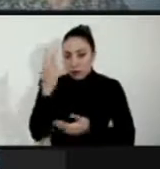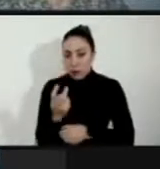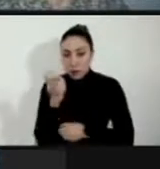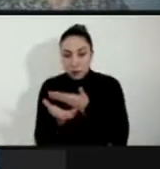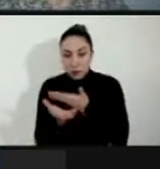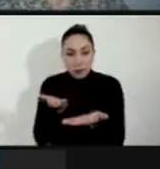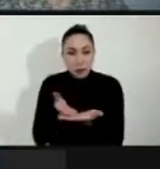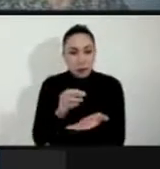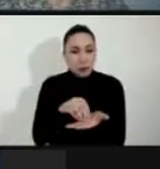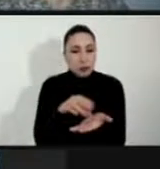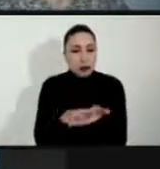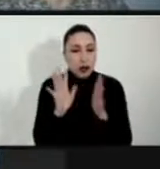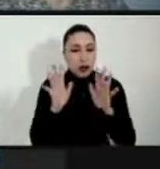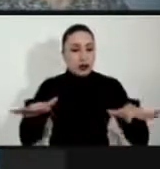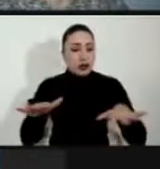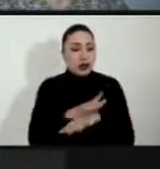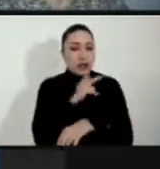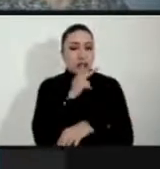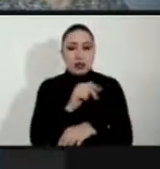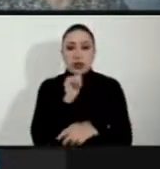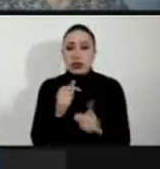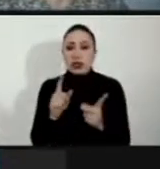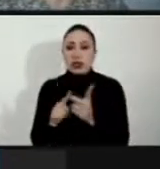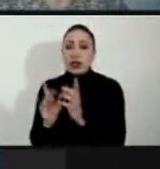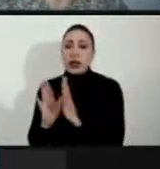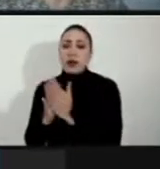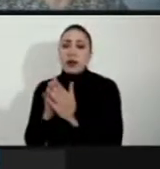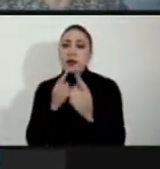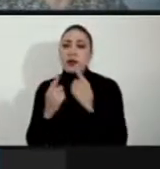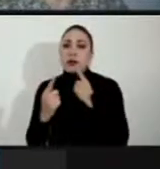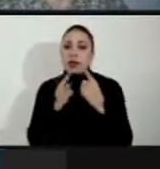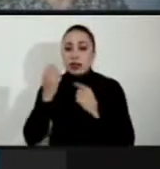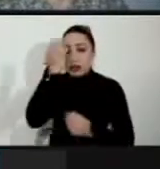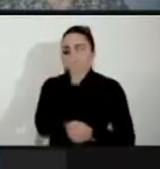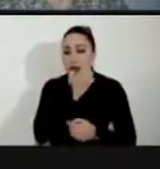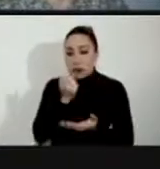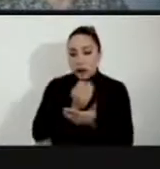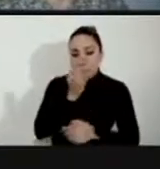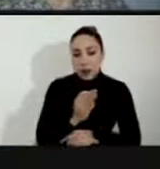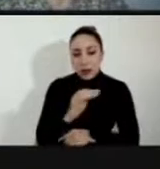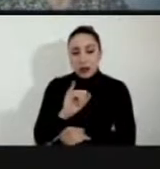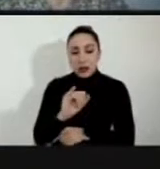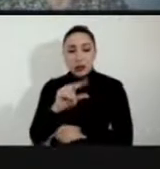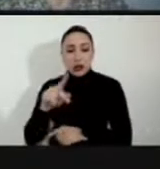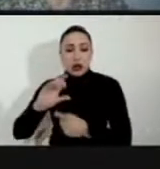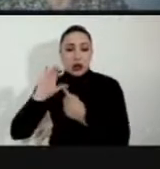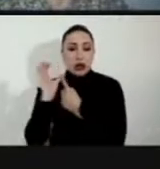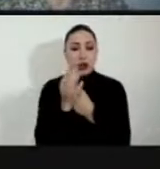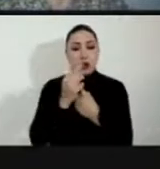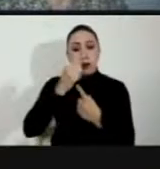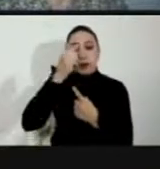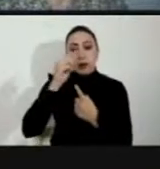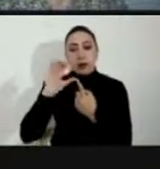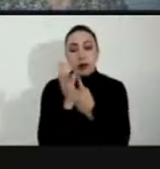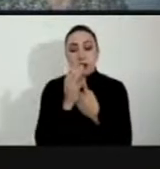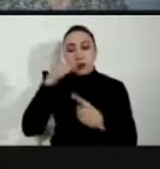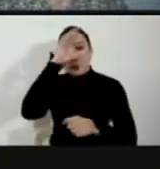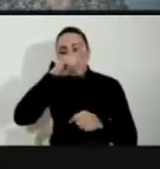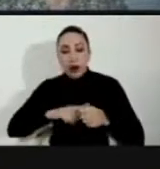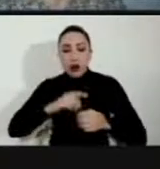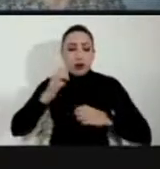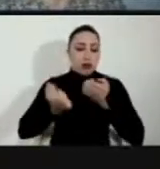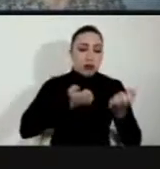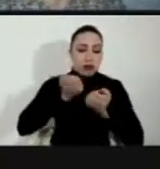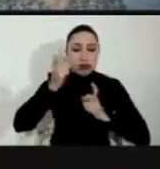diario de los debates y se turnará para su análisis dictamen a la Comisión de Cultura, Física, Recreación y Deporte. Se recibió